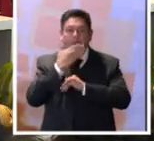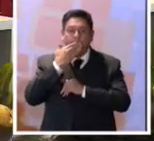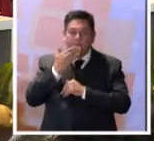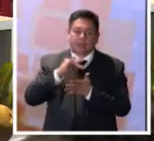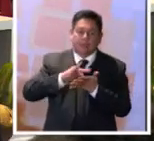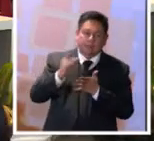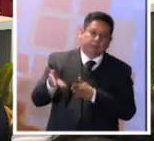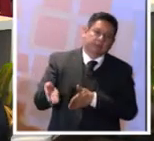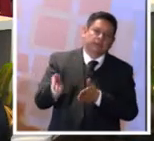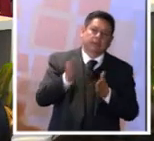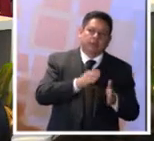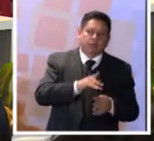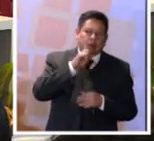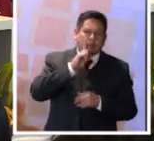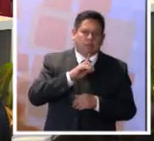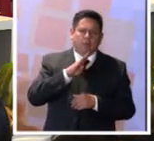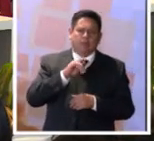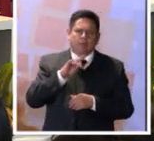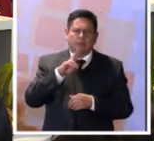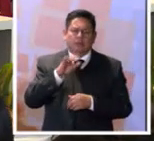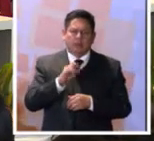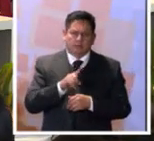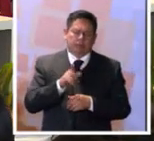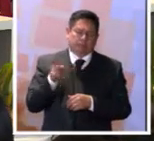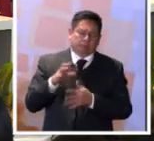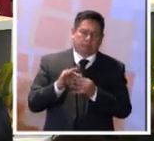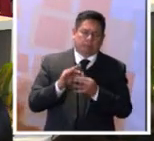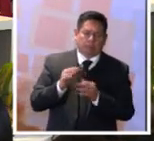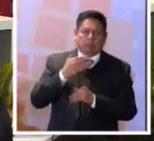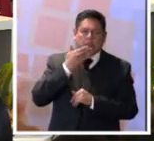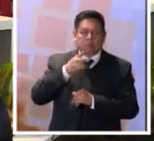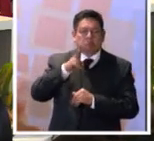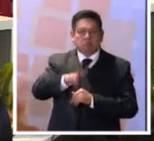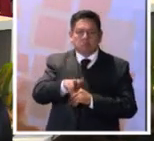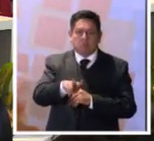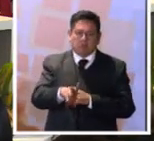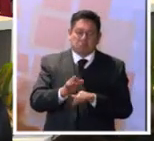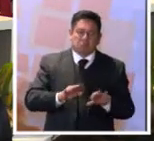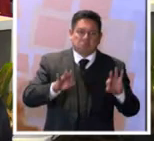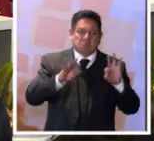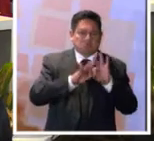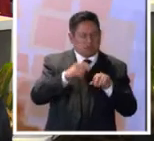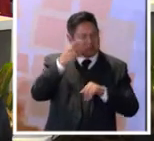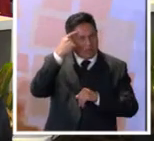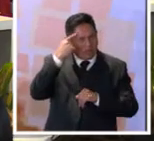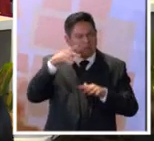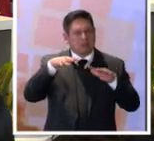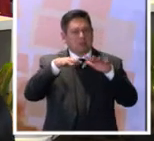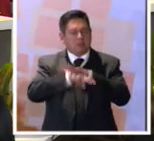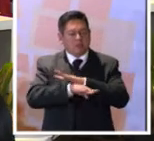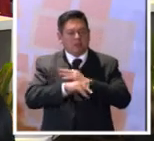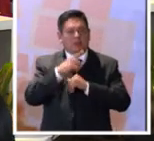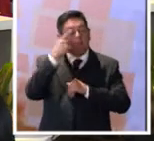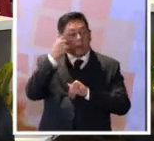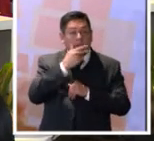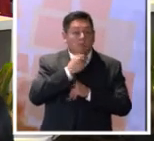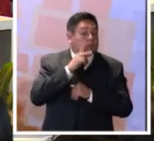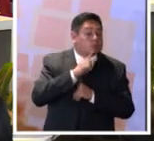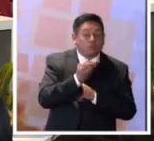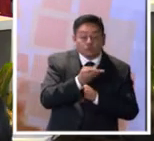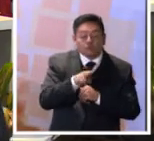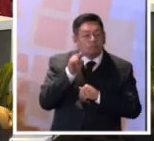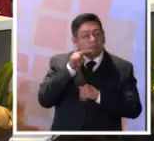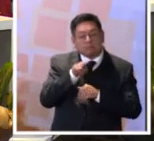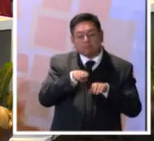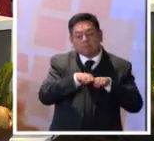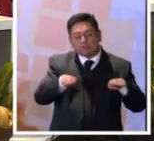Rapidísimo, y ciertamente ese hábito hay que generarlo desde las instituciones para trasladarlo al